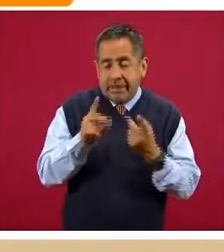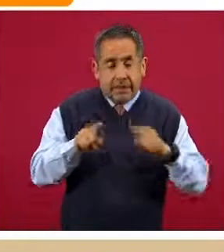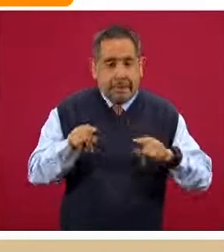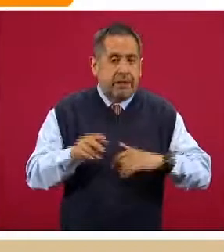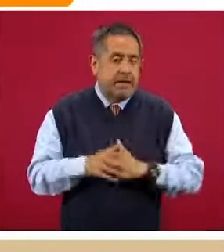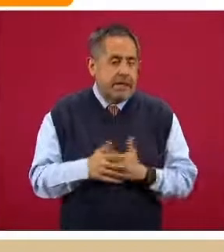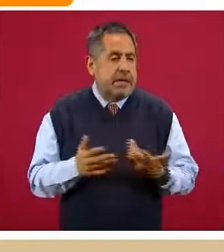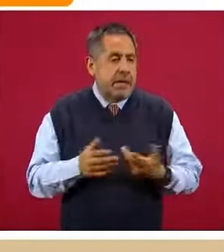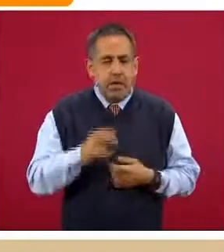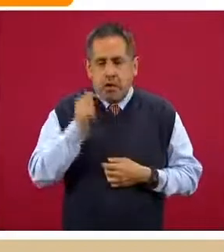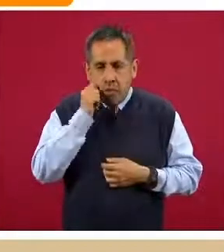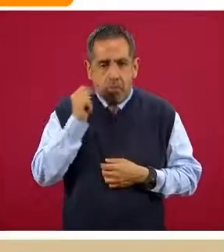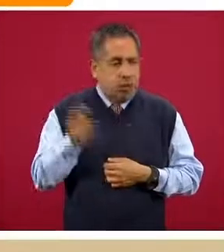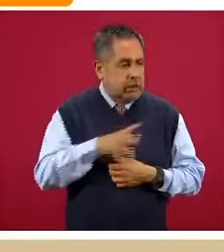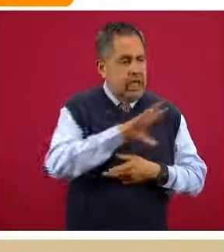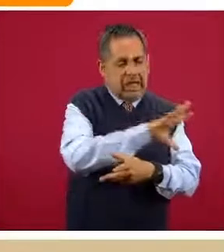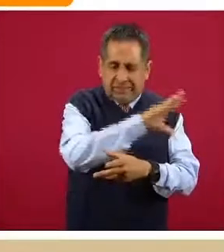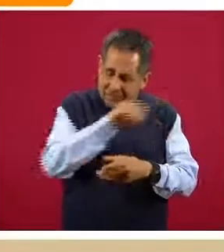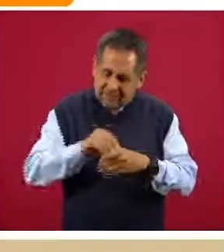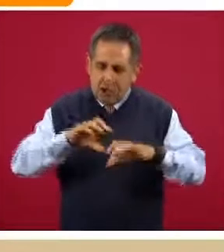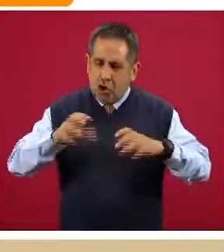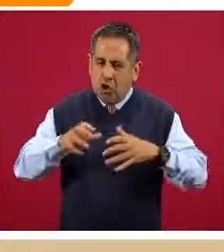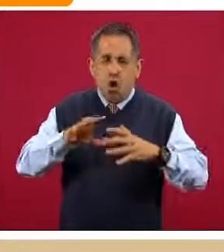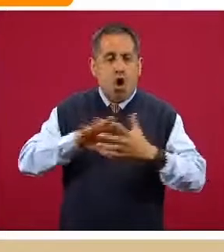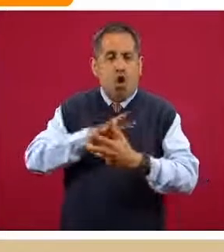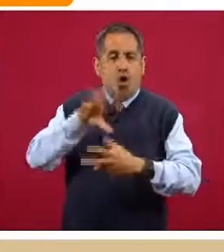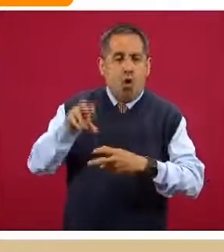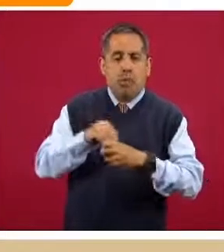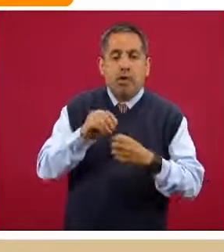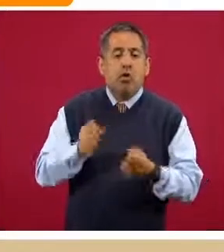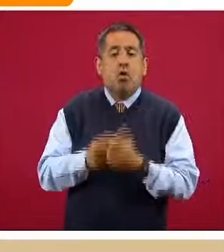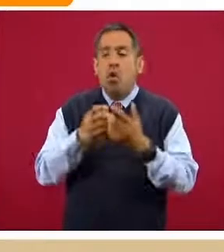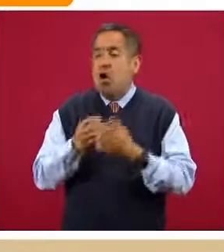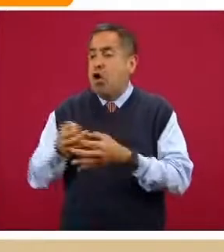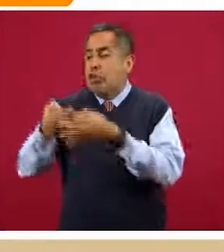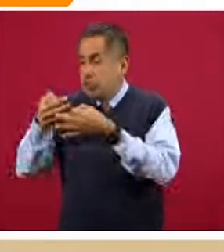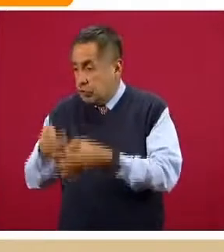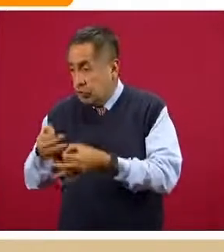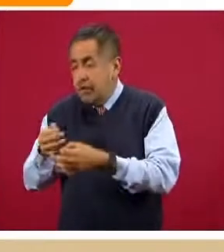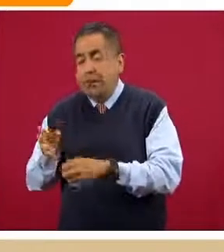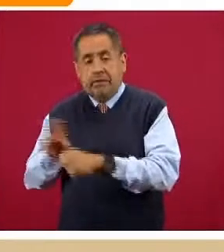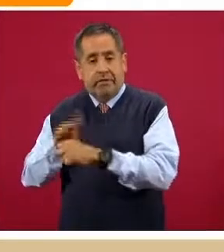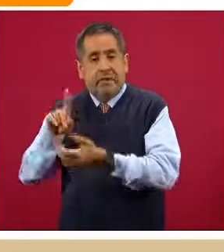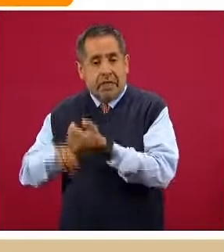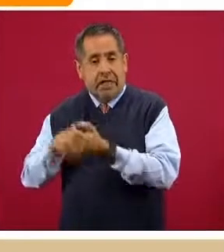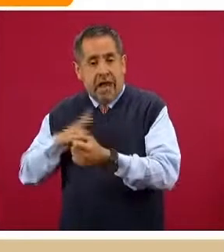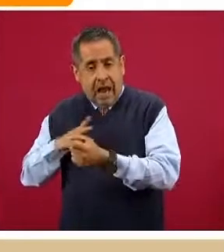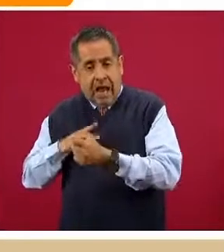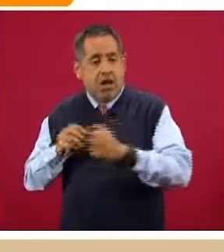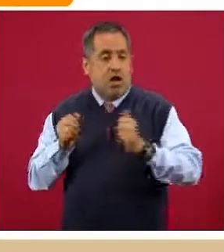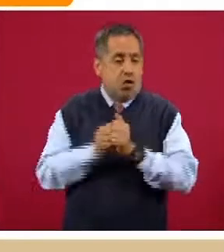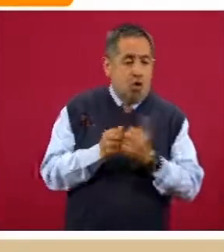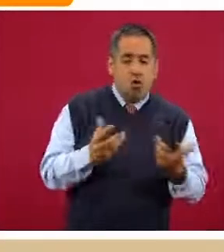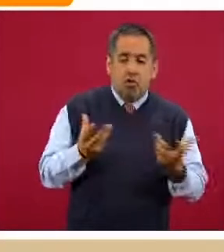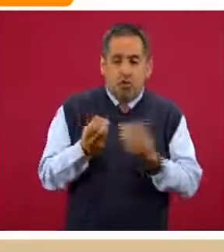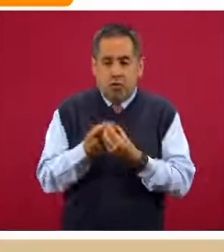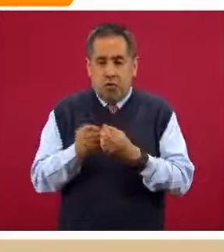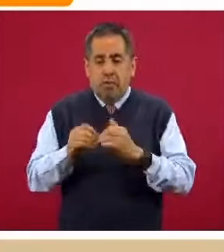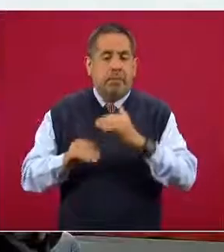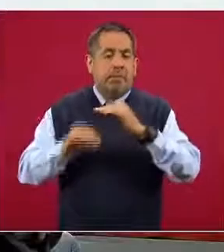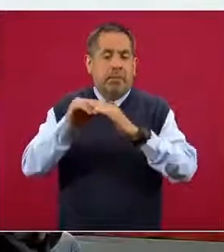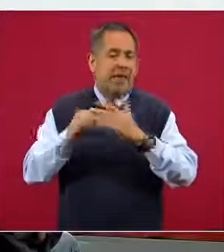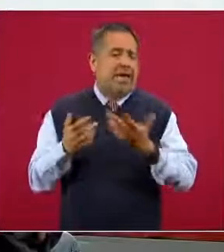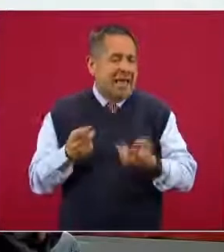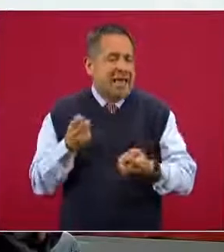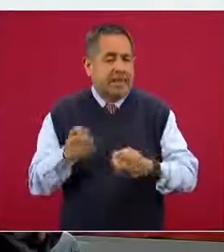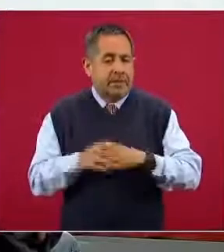como parte del total de casos confirmados, que en esta diapositiva son los acumulados, También tenemos